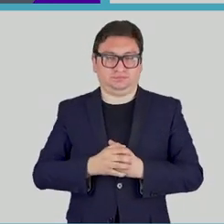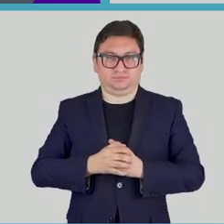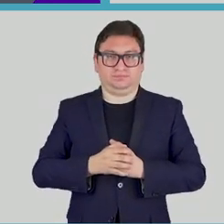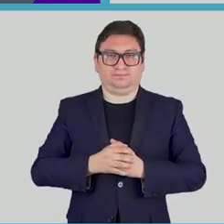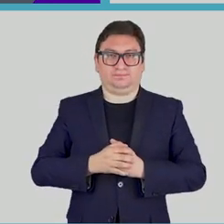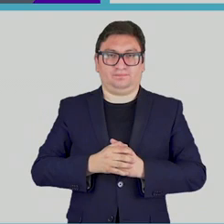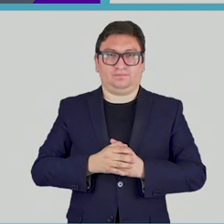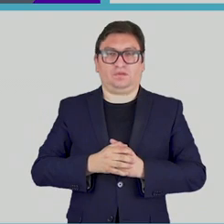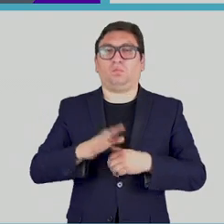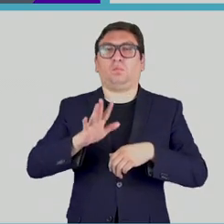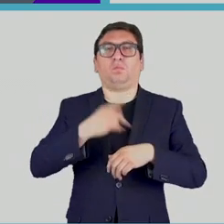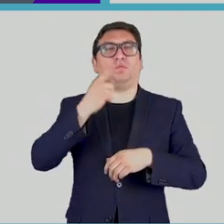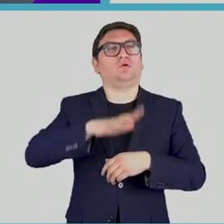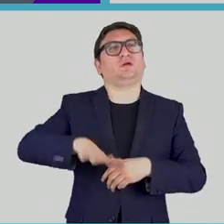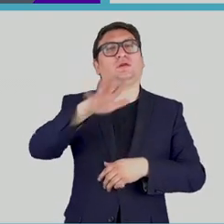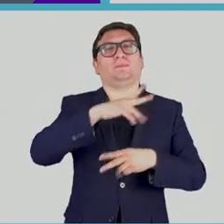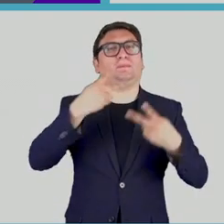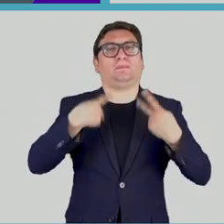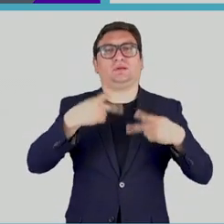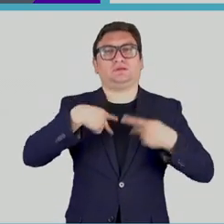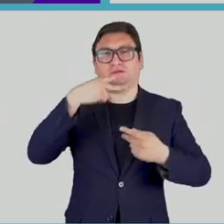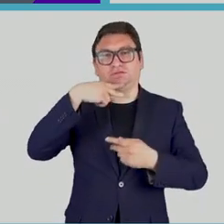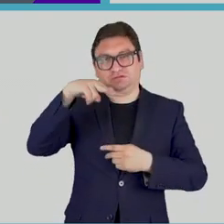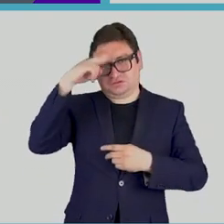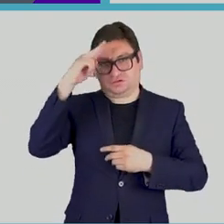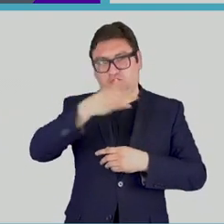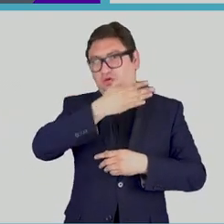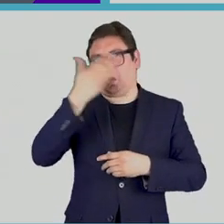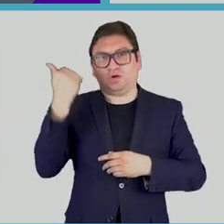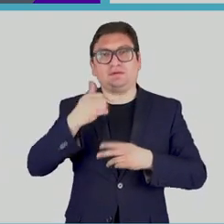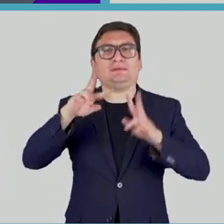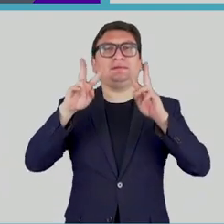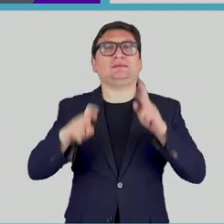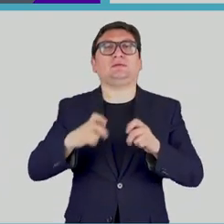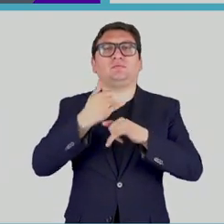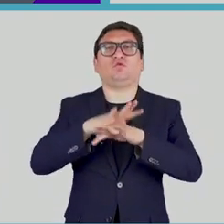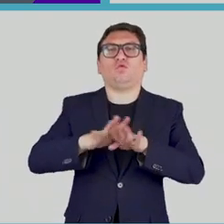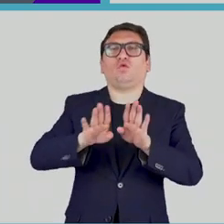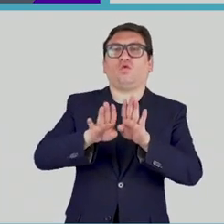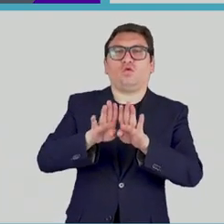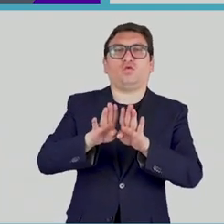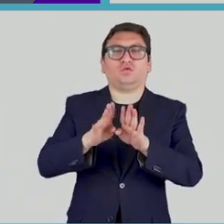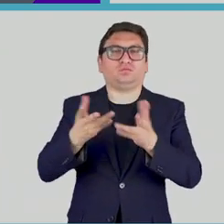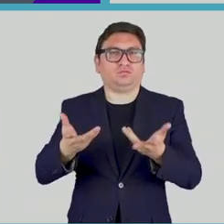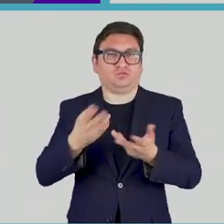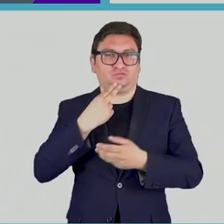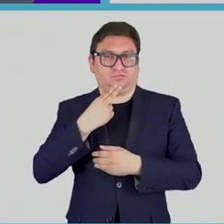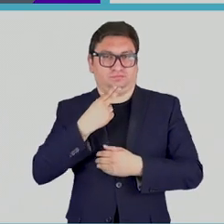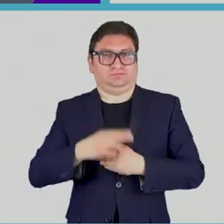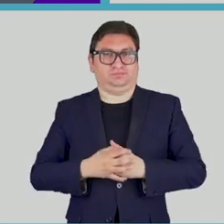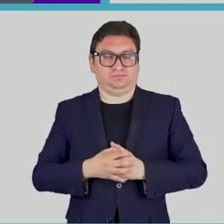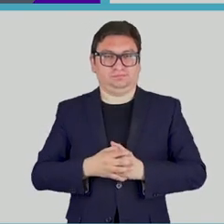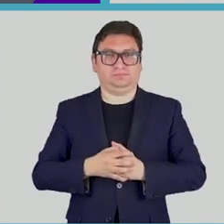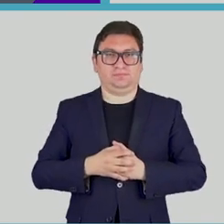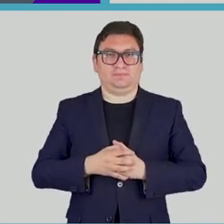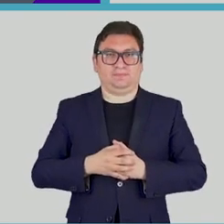mucha ignorancia de pronto de cómo abordar ciertos temas o cómo